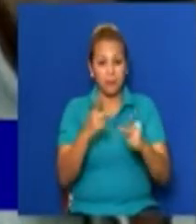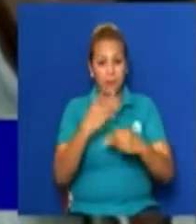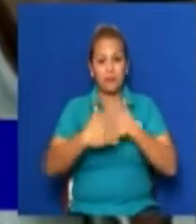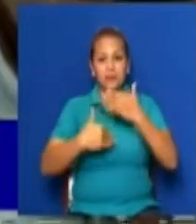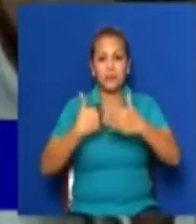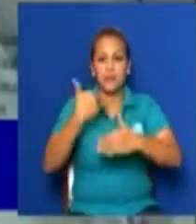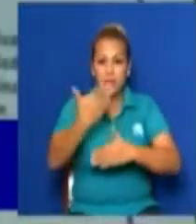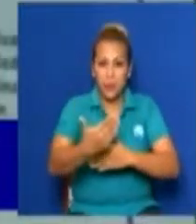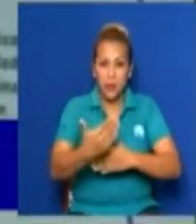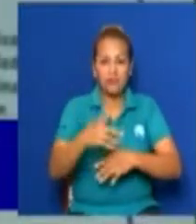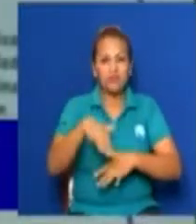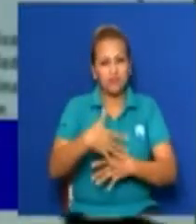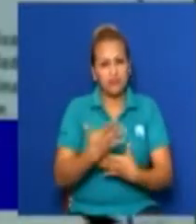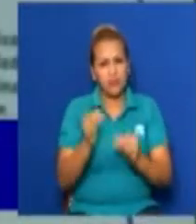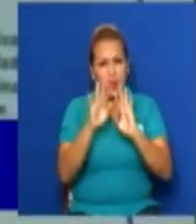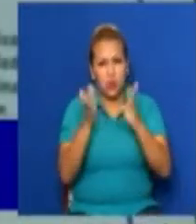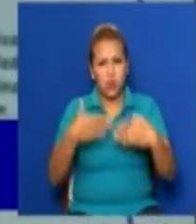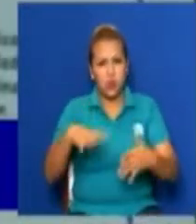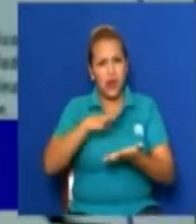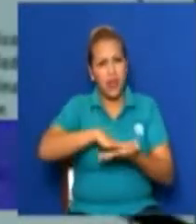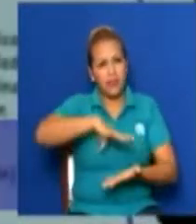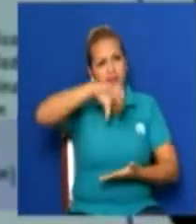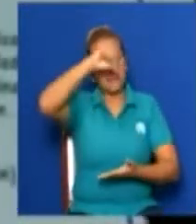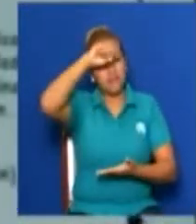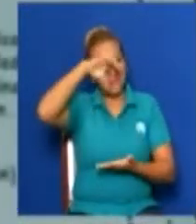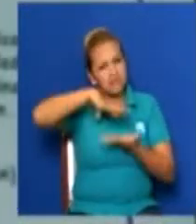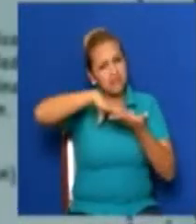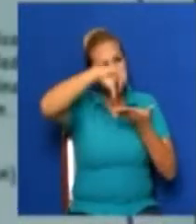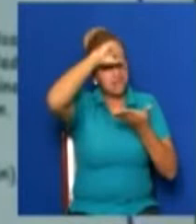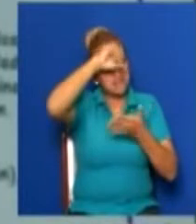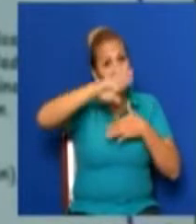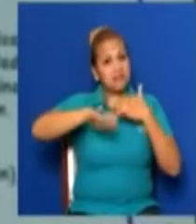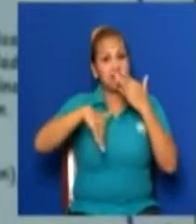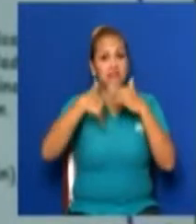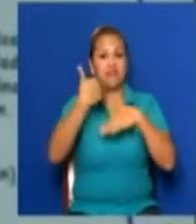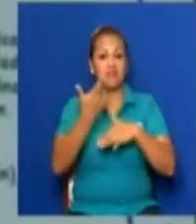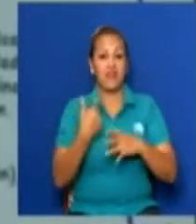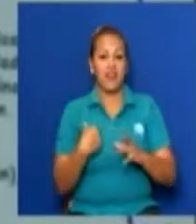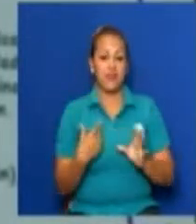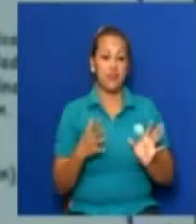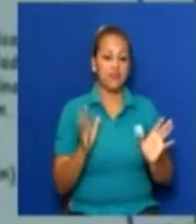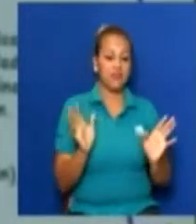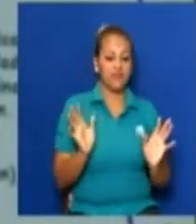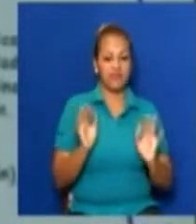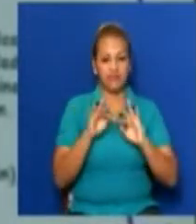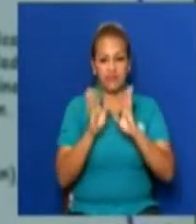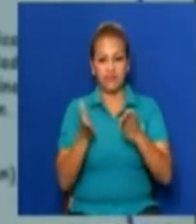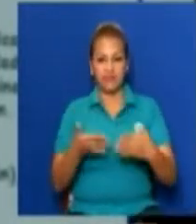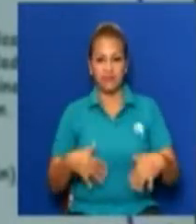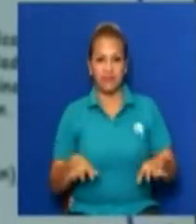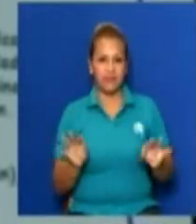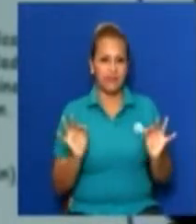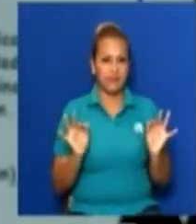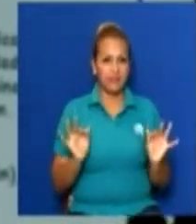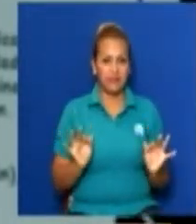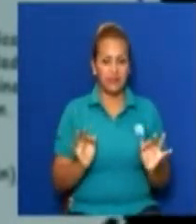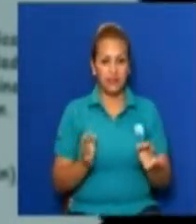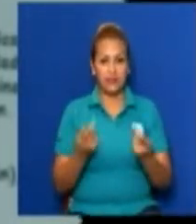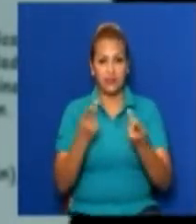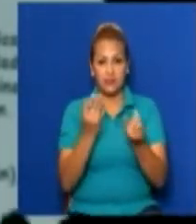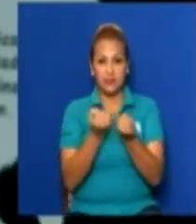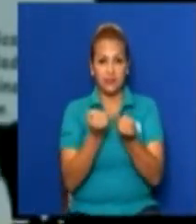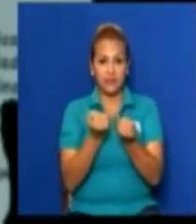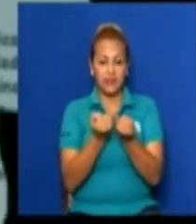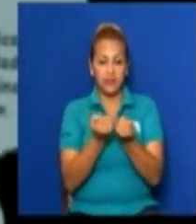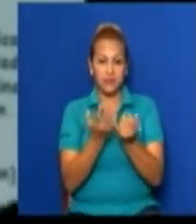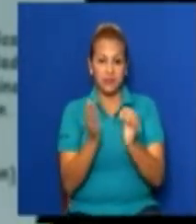Y todo eso se hace o veladamente, muchas veces es invisible, ¿verdad? Y ya ni digamos las